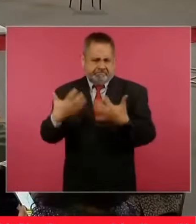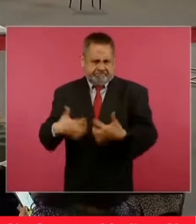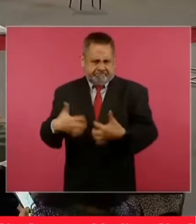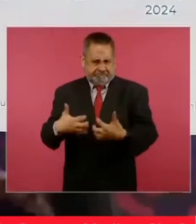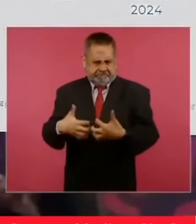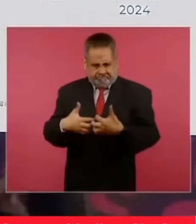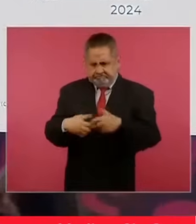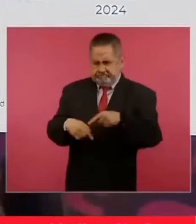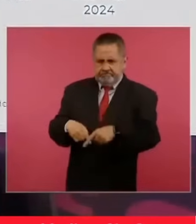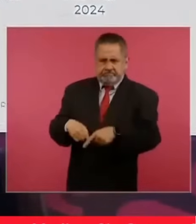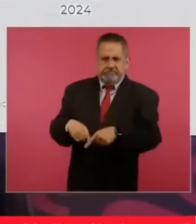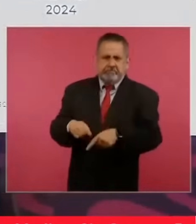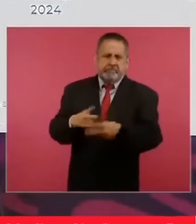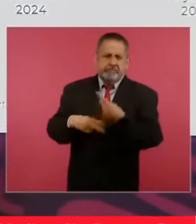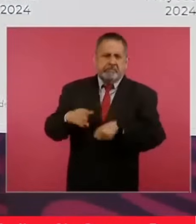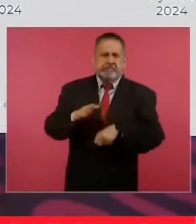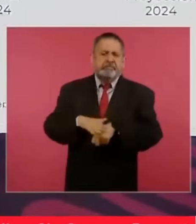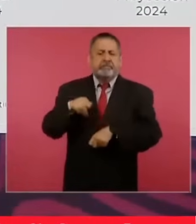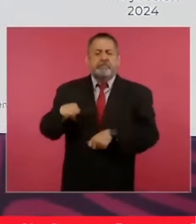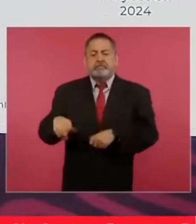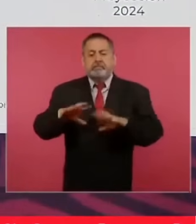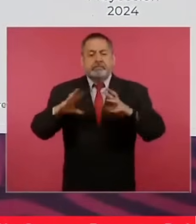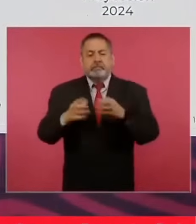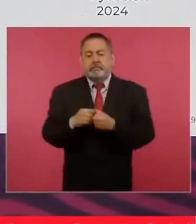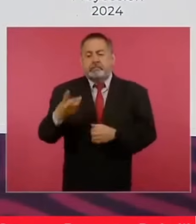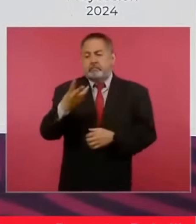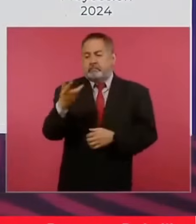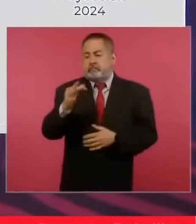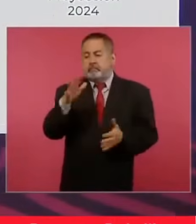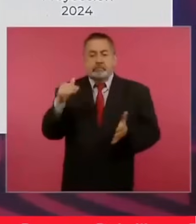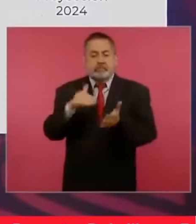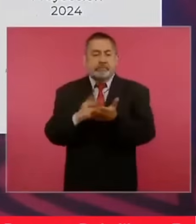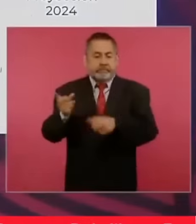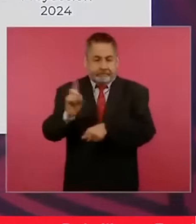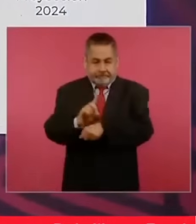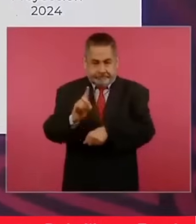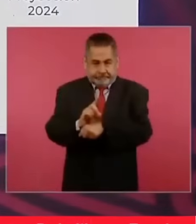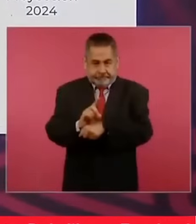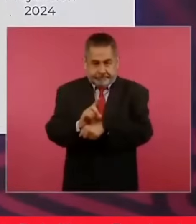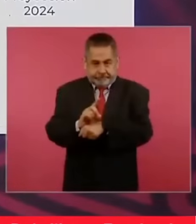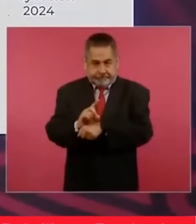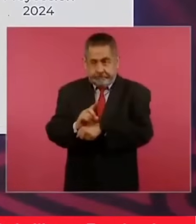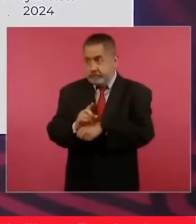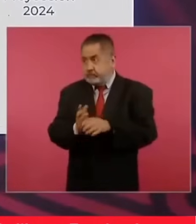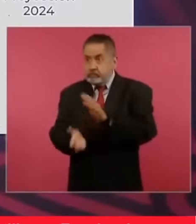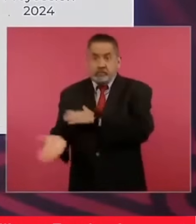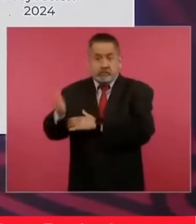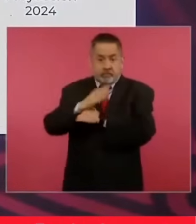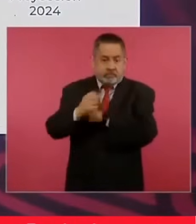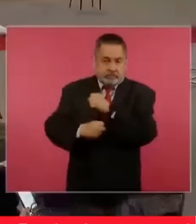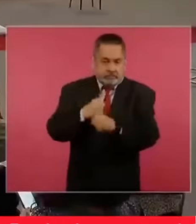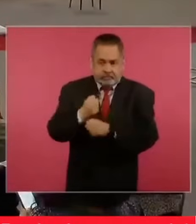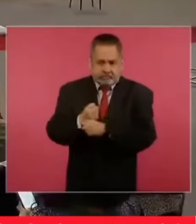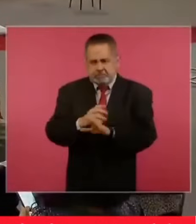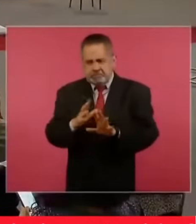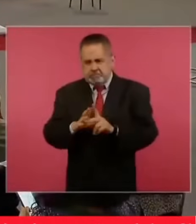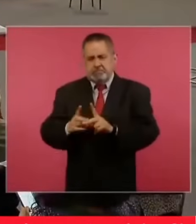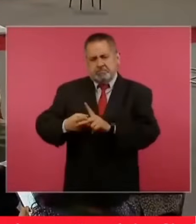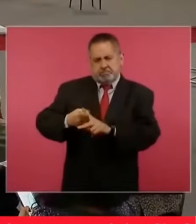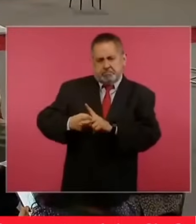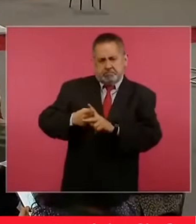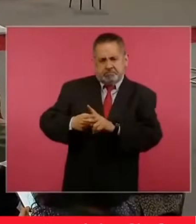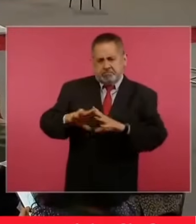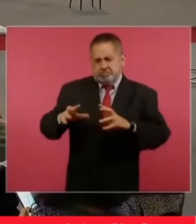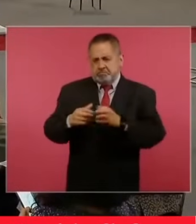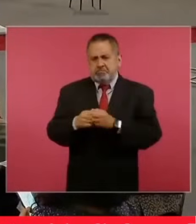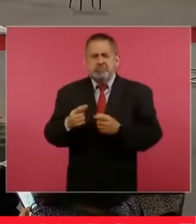y van a ser 340,000 diarios, pero como no va a ser todo el año, promedio